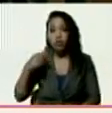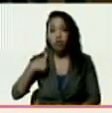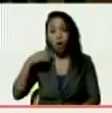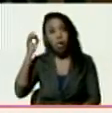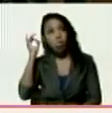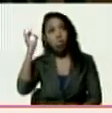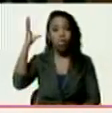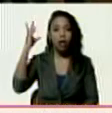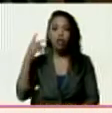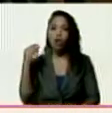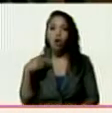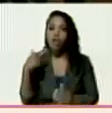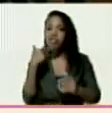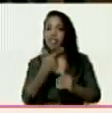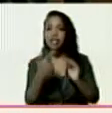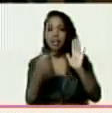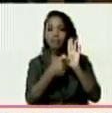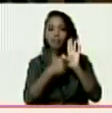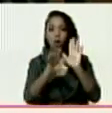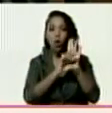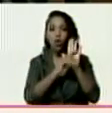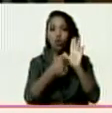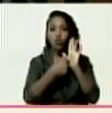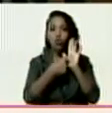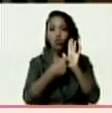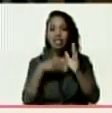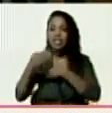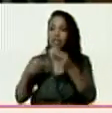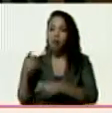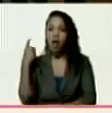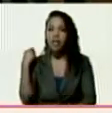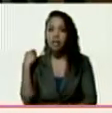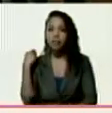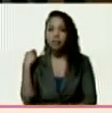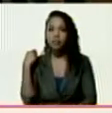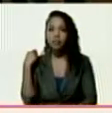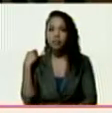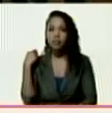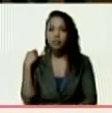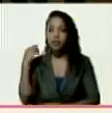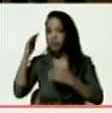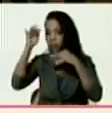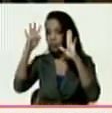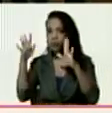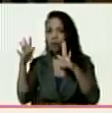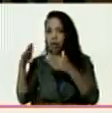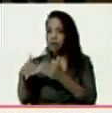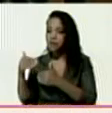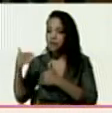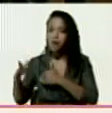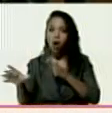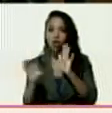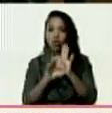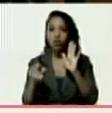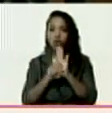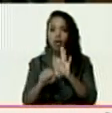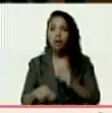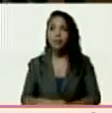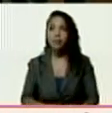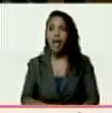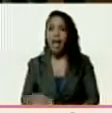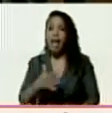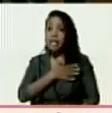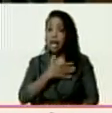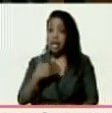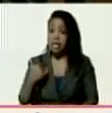yo, esto está aquí. ¿Qué hicimos ayer? El acatamiento a los preceptos constitucionales. El que quiso